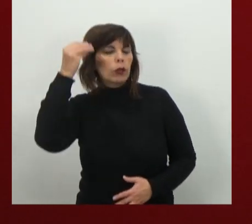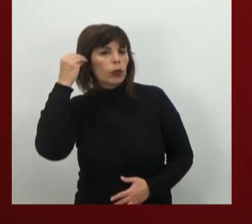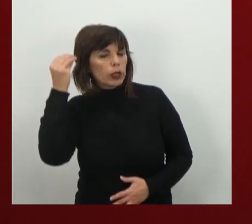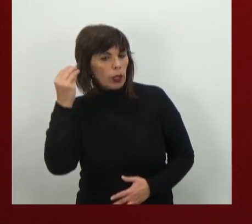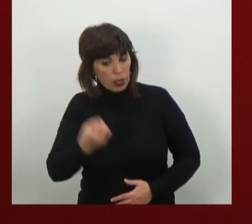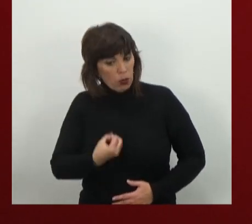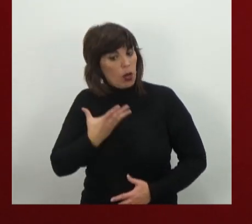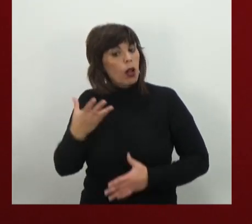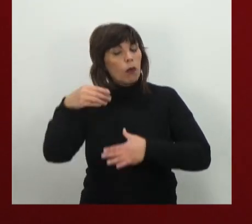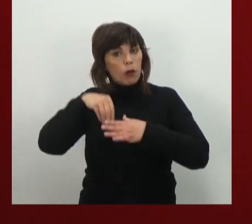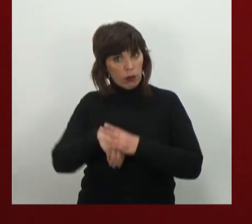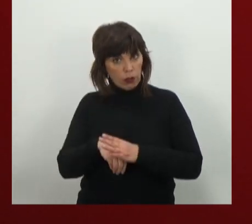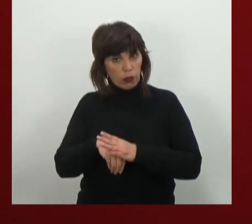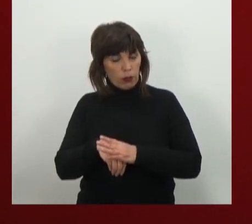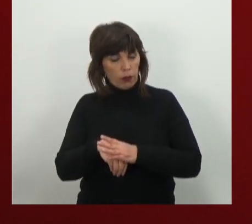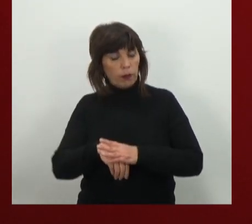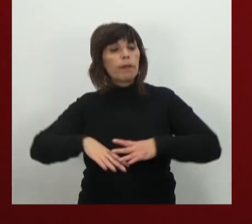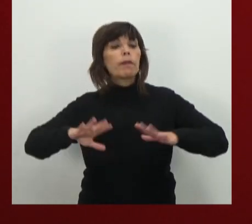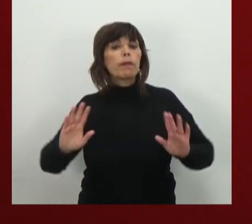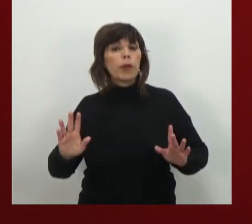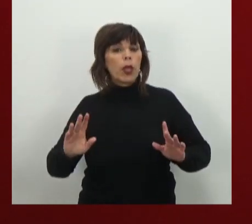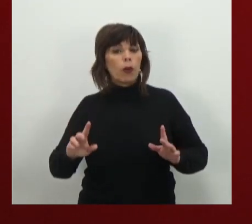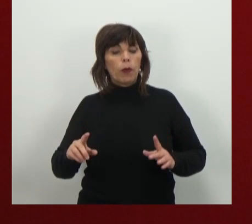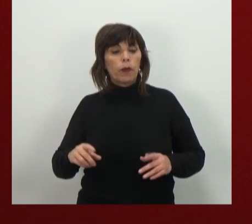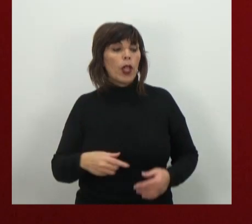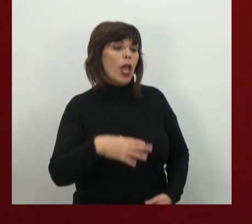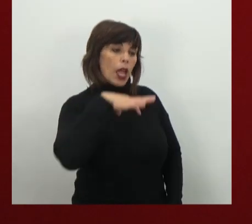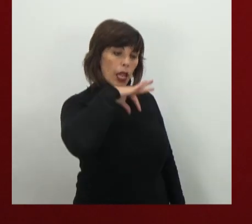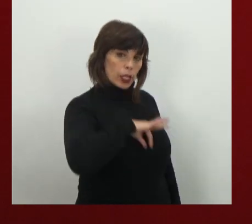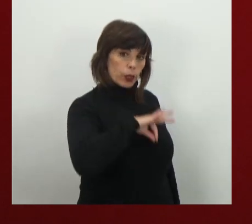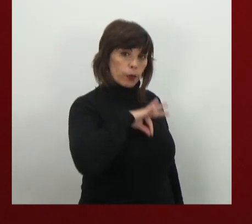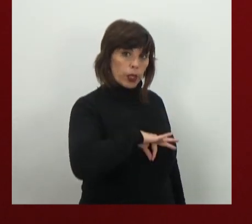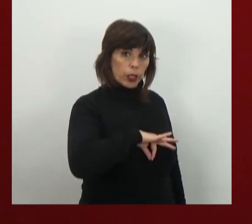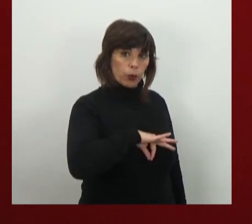hay otro componente muy, muy importante, que es el espíritu.